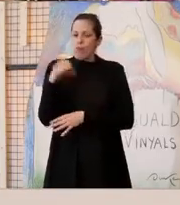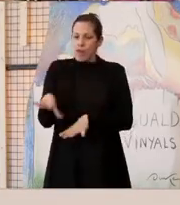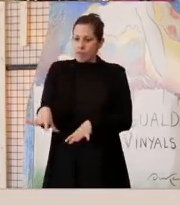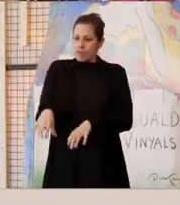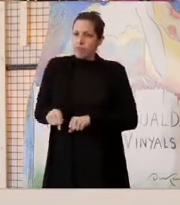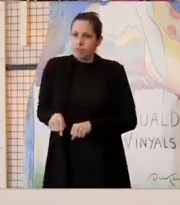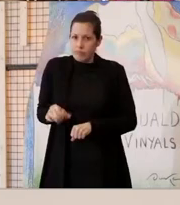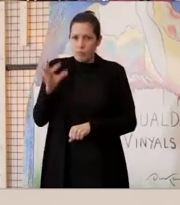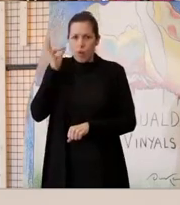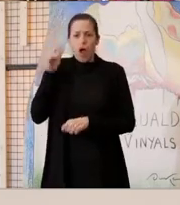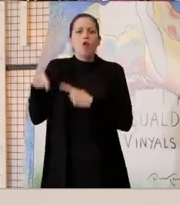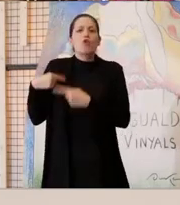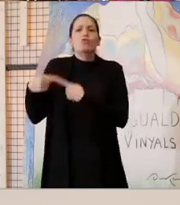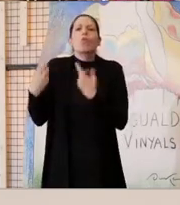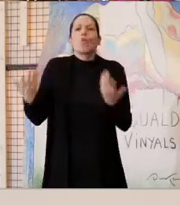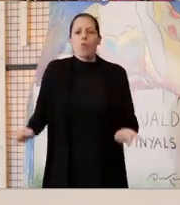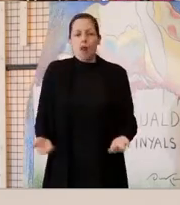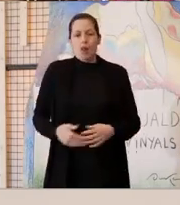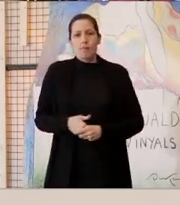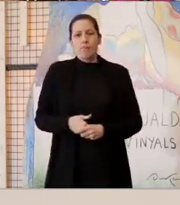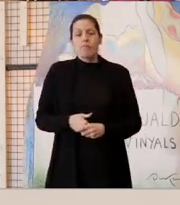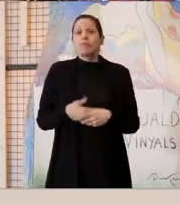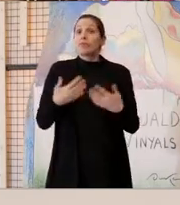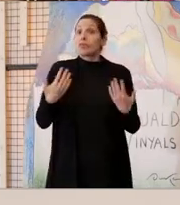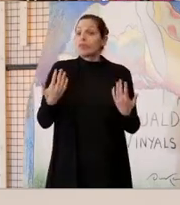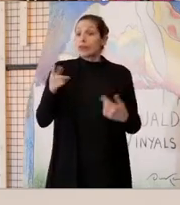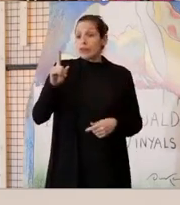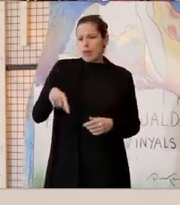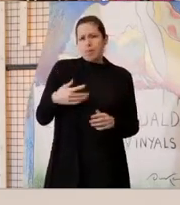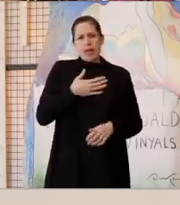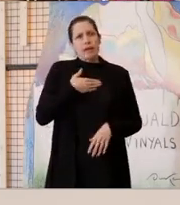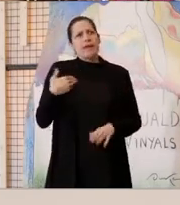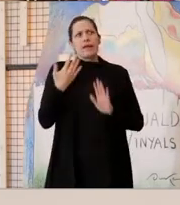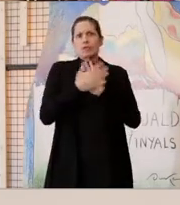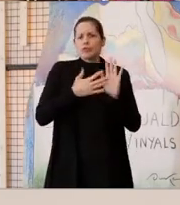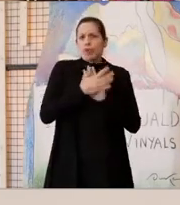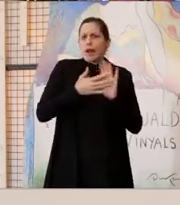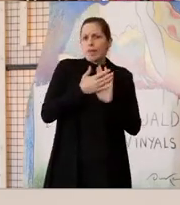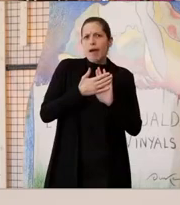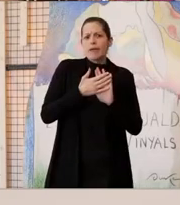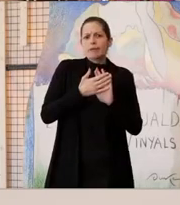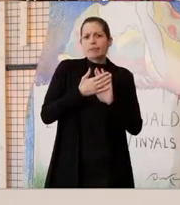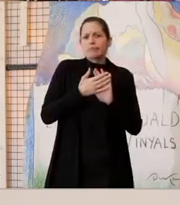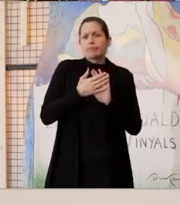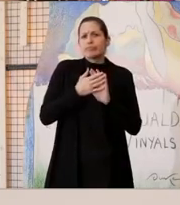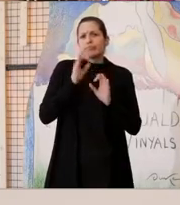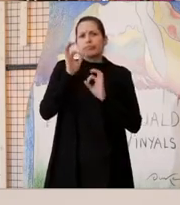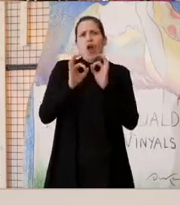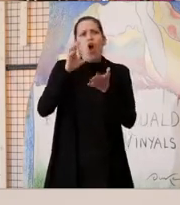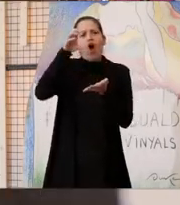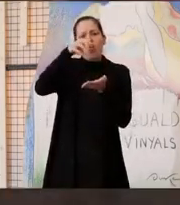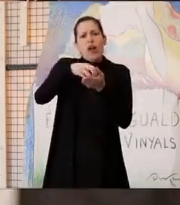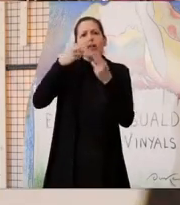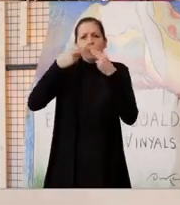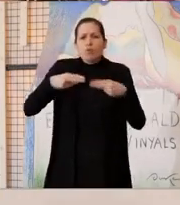mujeres pero me gustaría también hablar de lo que se hace desde los organismos públicos de lo que hacéis y un poco mirando hacia adelante